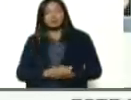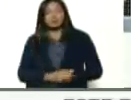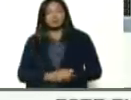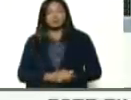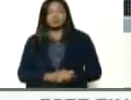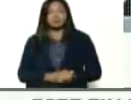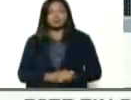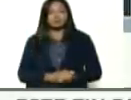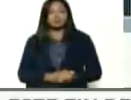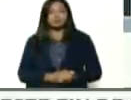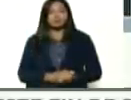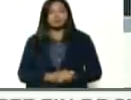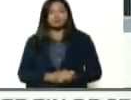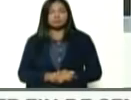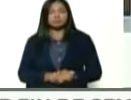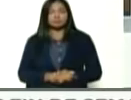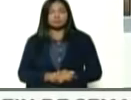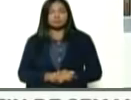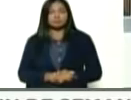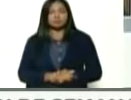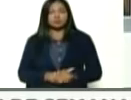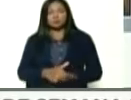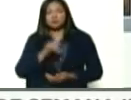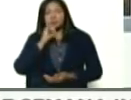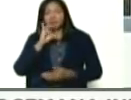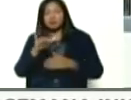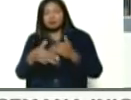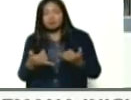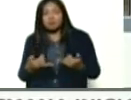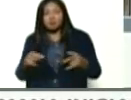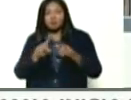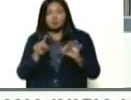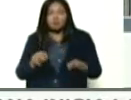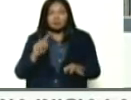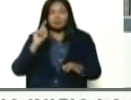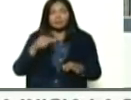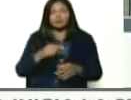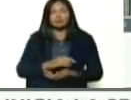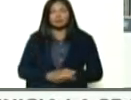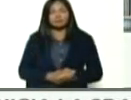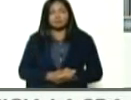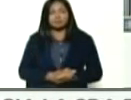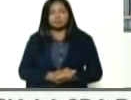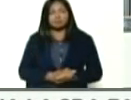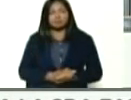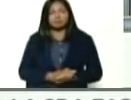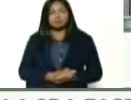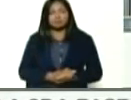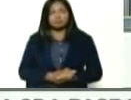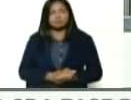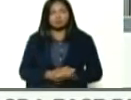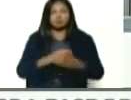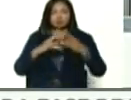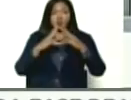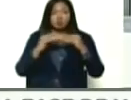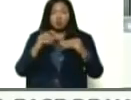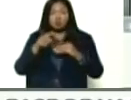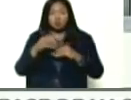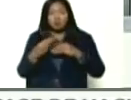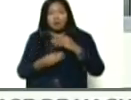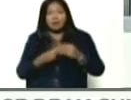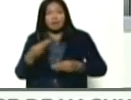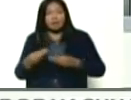y entonces me estaba dando reportes estos días de todo eso y le dije todo eso que estás haciendo con amor con